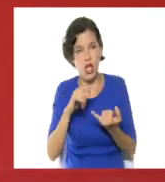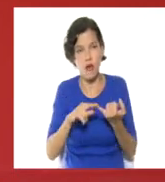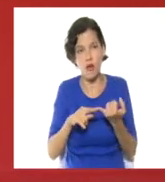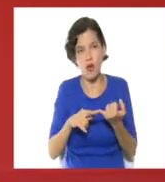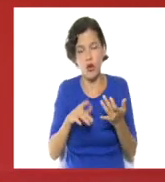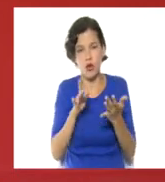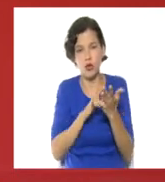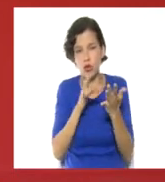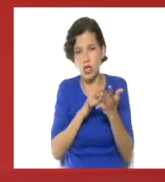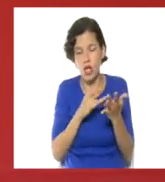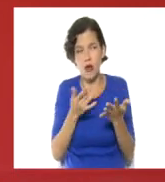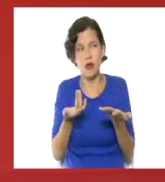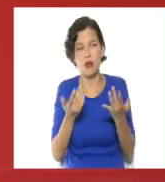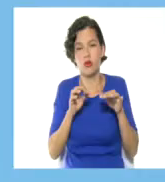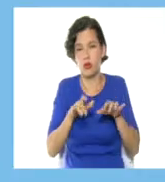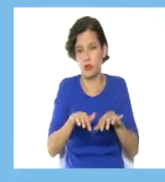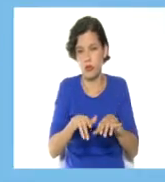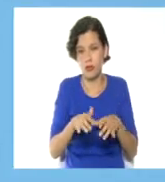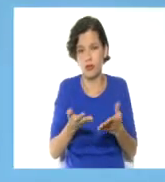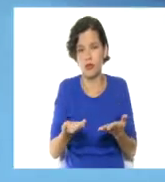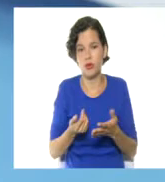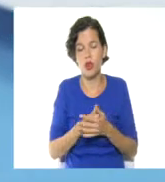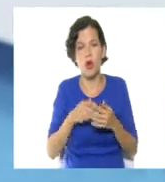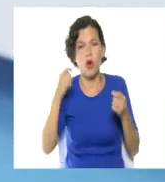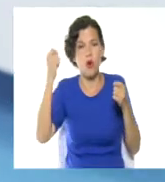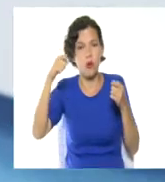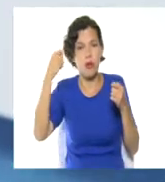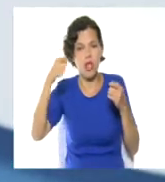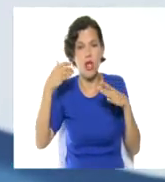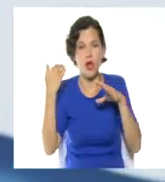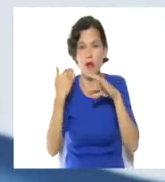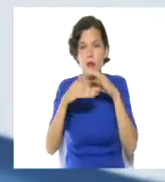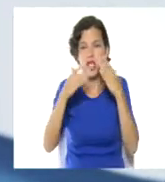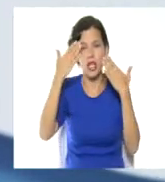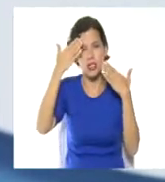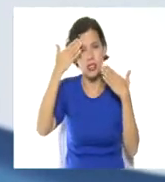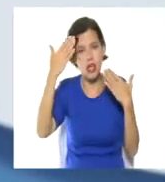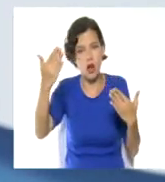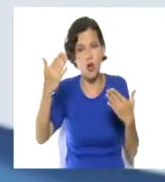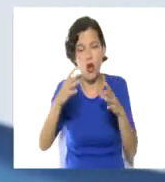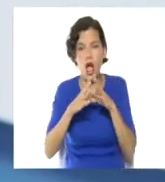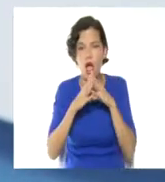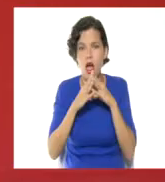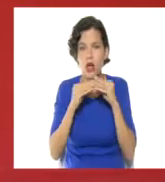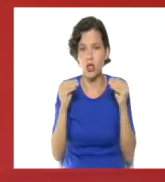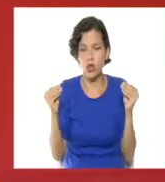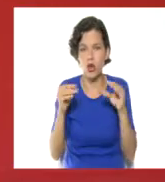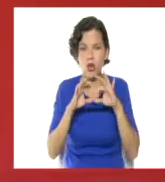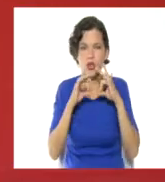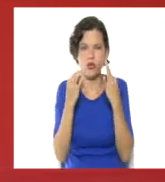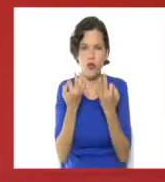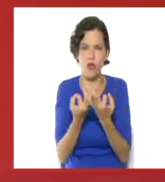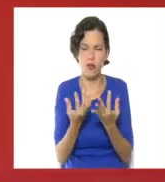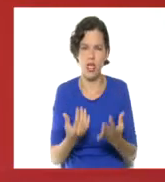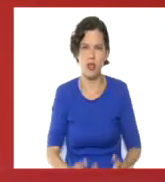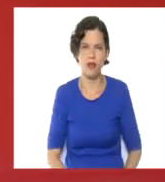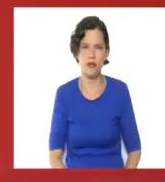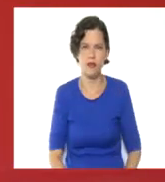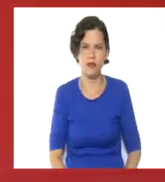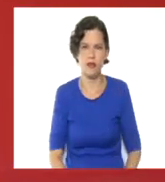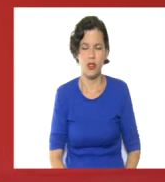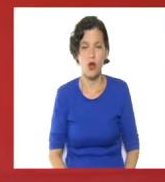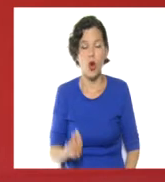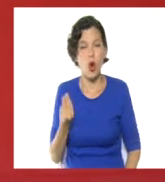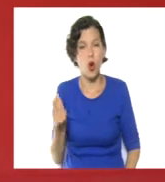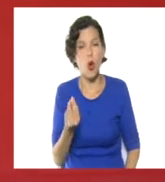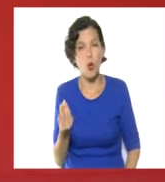sus tablets, con su canaima, un video enviándole saludo a todos sus familiares. Como no